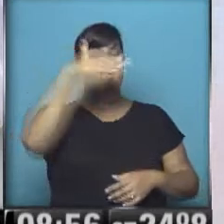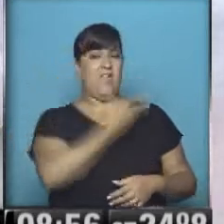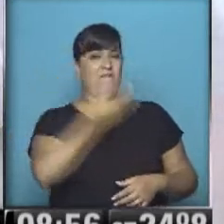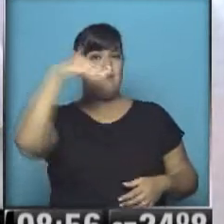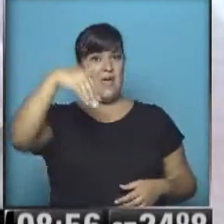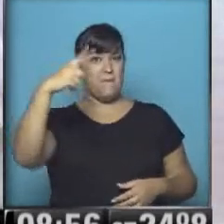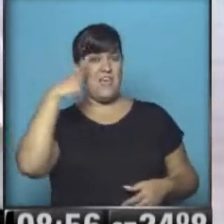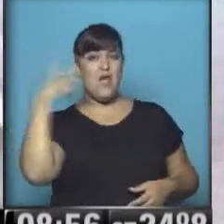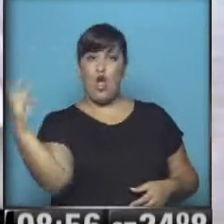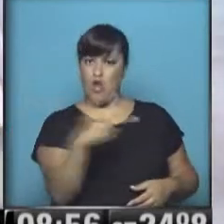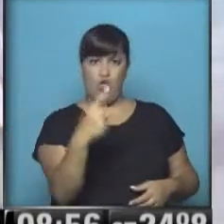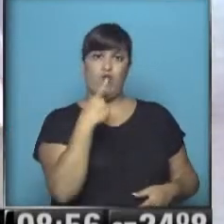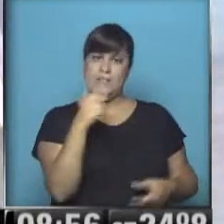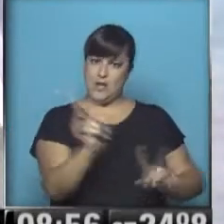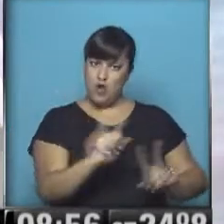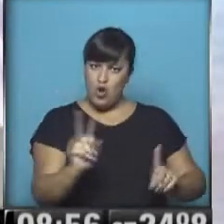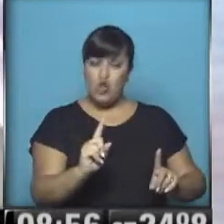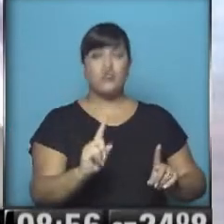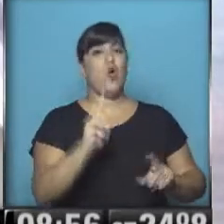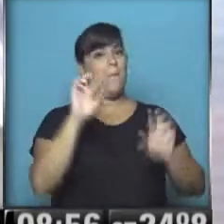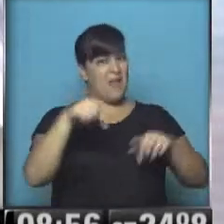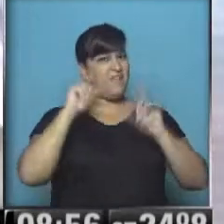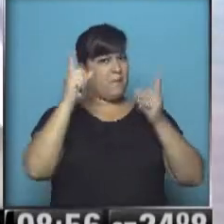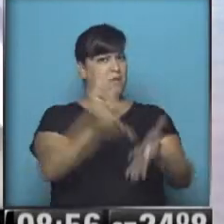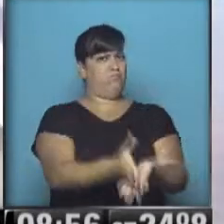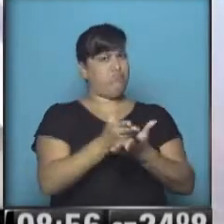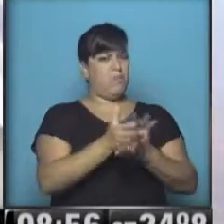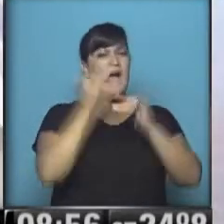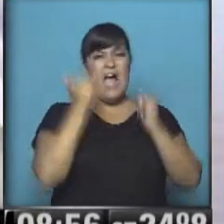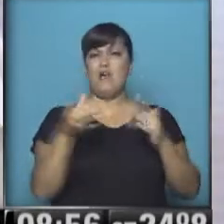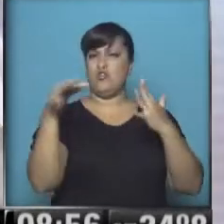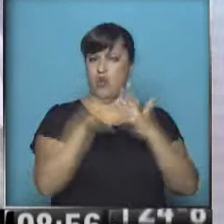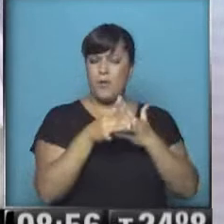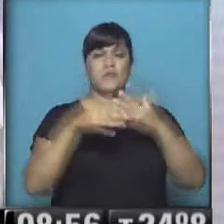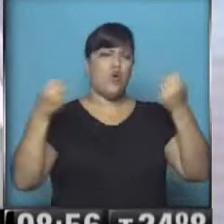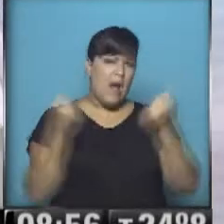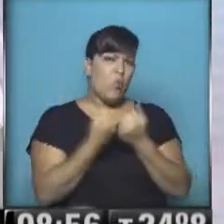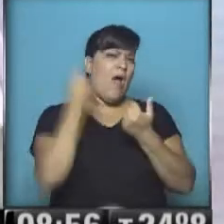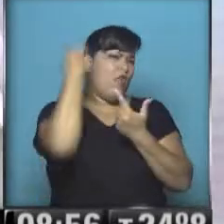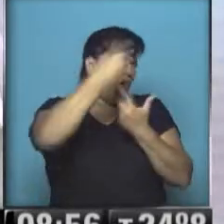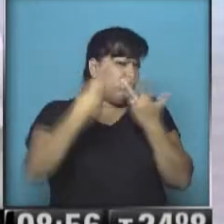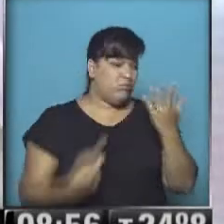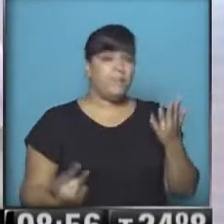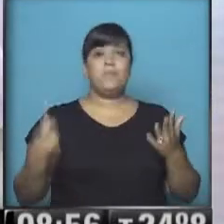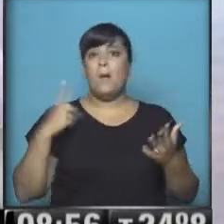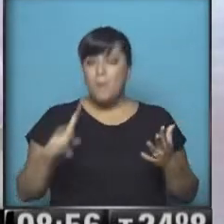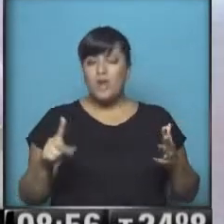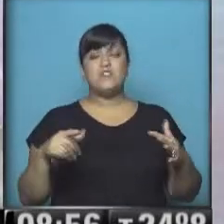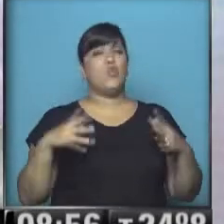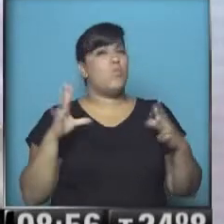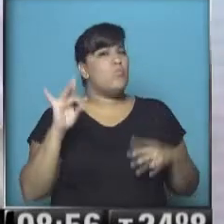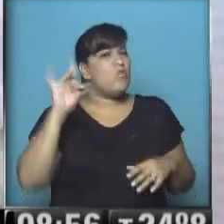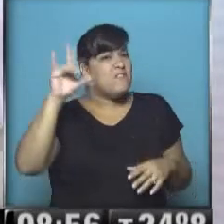decir lo contrario no los plan de austeridad también están ahí están los compromisos con los acuerdos y demás es decir es muy difícil el